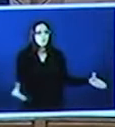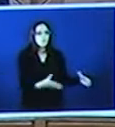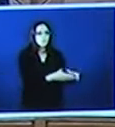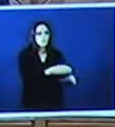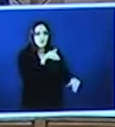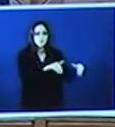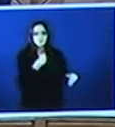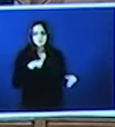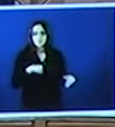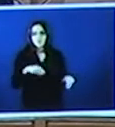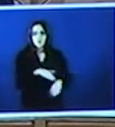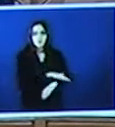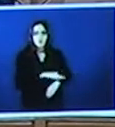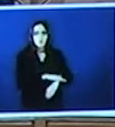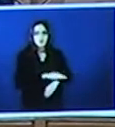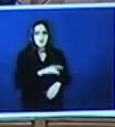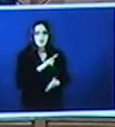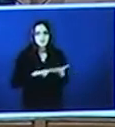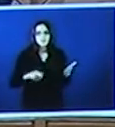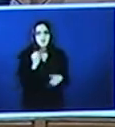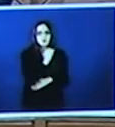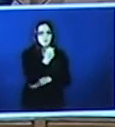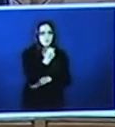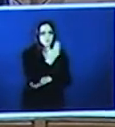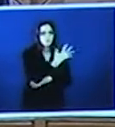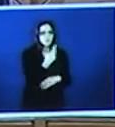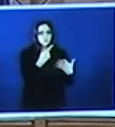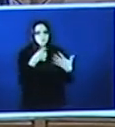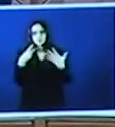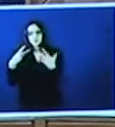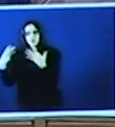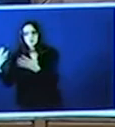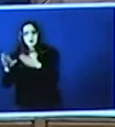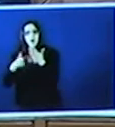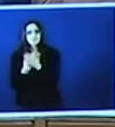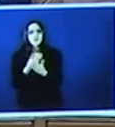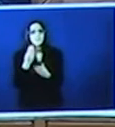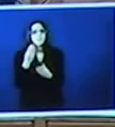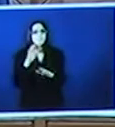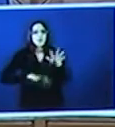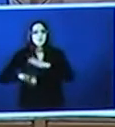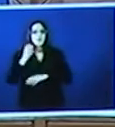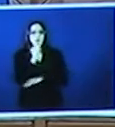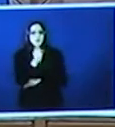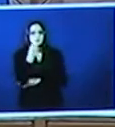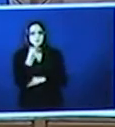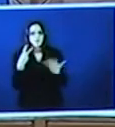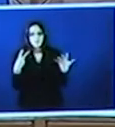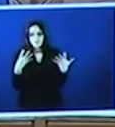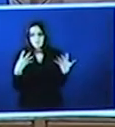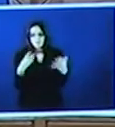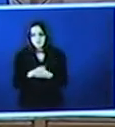Galicia durante os anos 5, 6, 7 e 8 hasta marzo do ano 9. E formaron parte